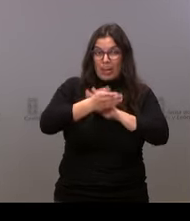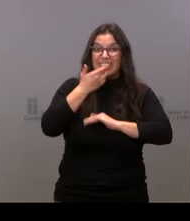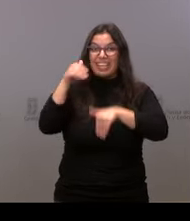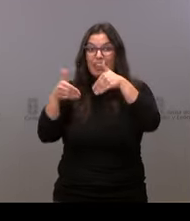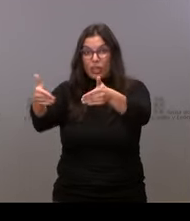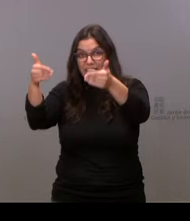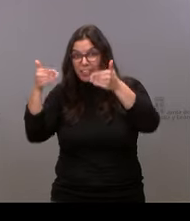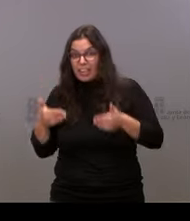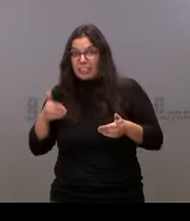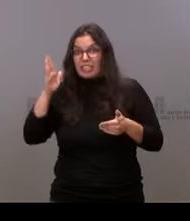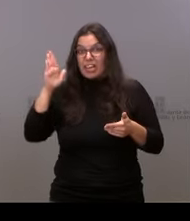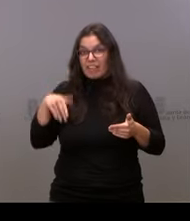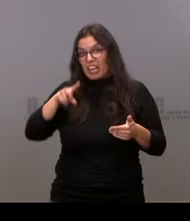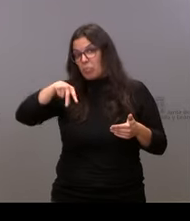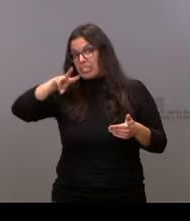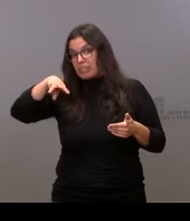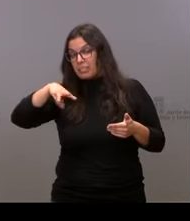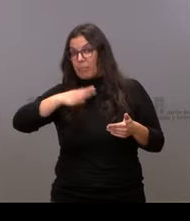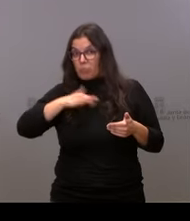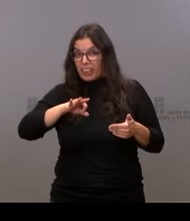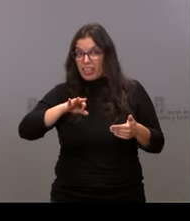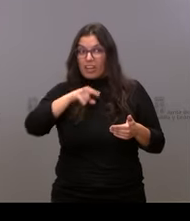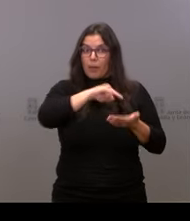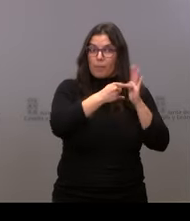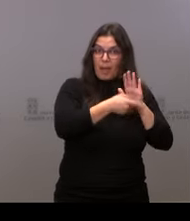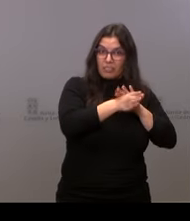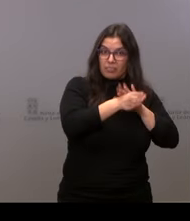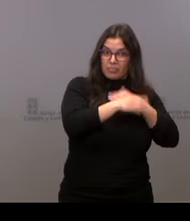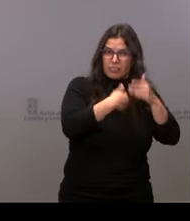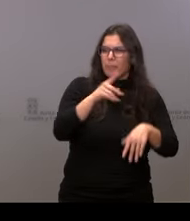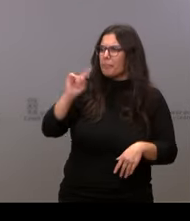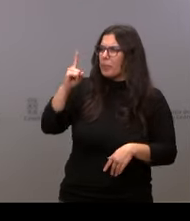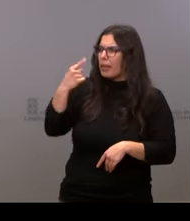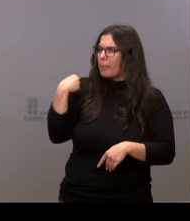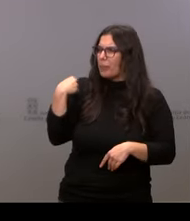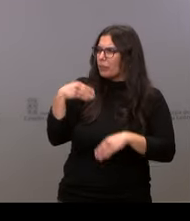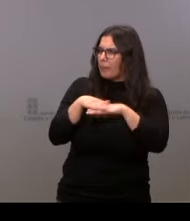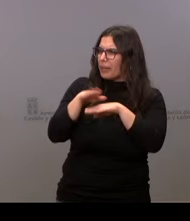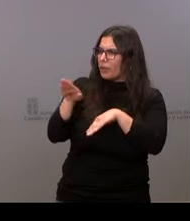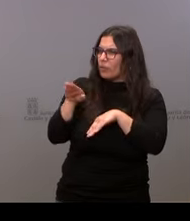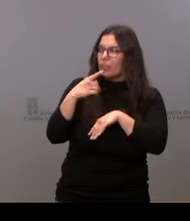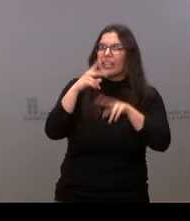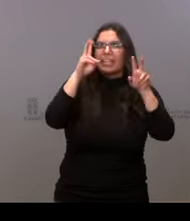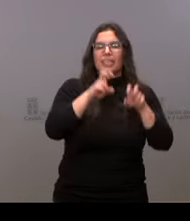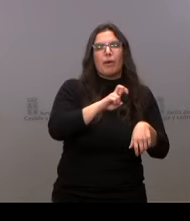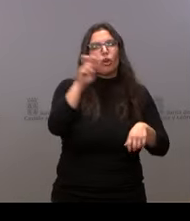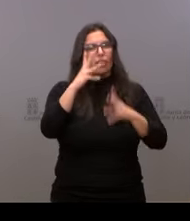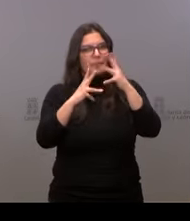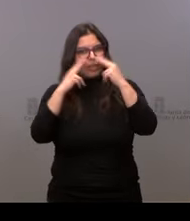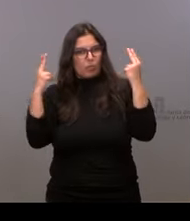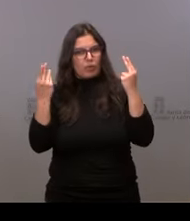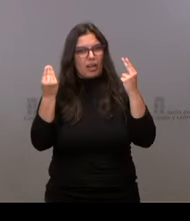en los próximos 23 meses la primera pregunta cuál era la d la de las otras administraciones